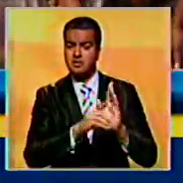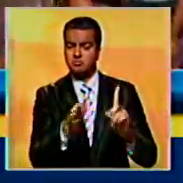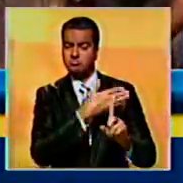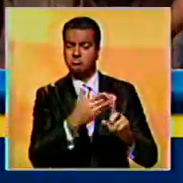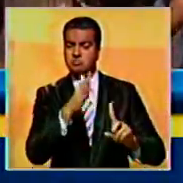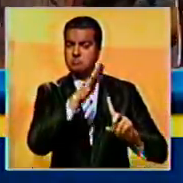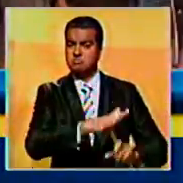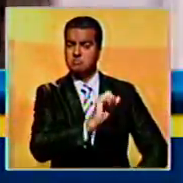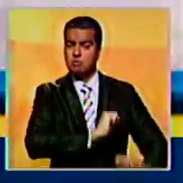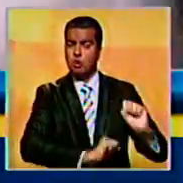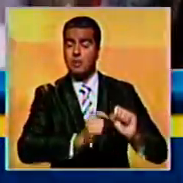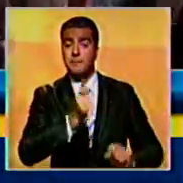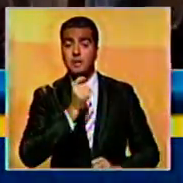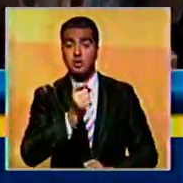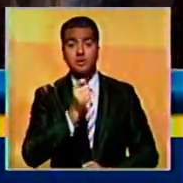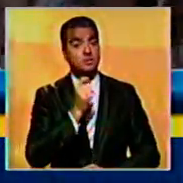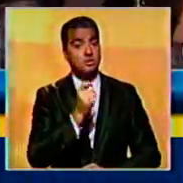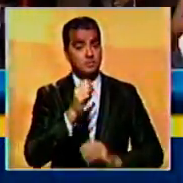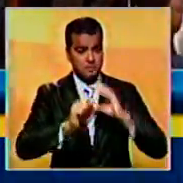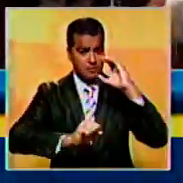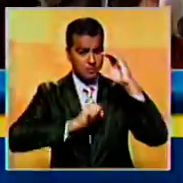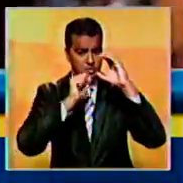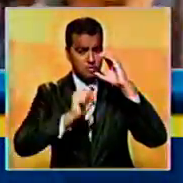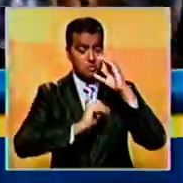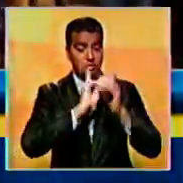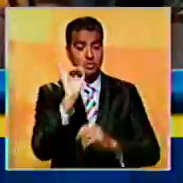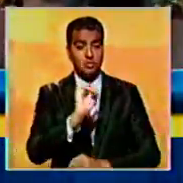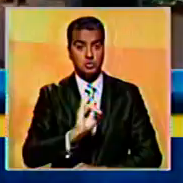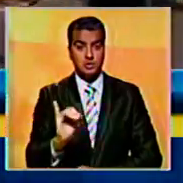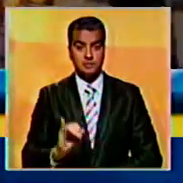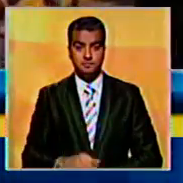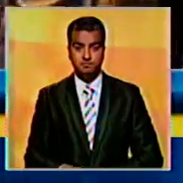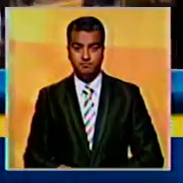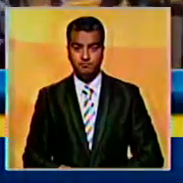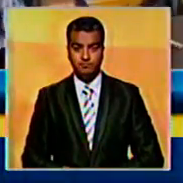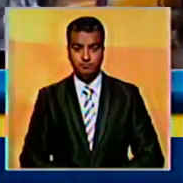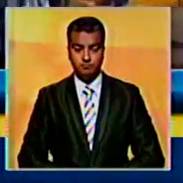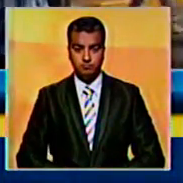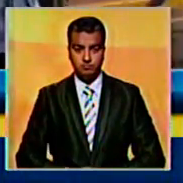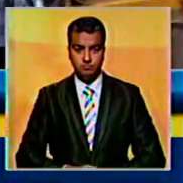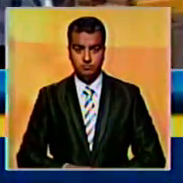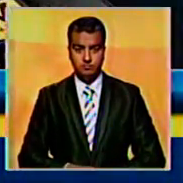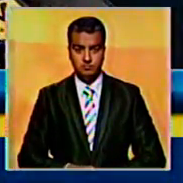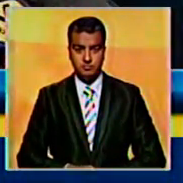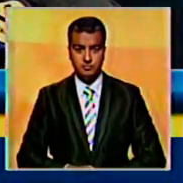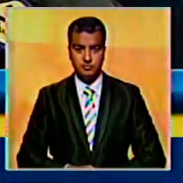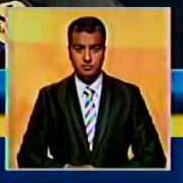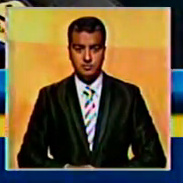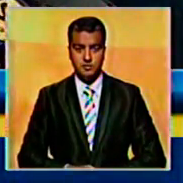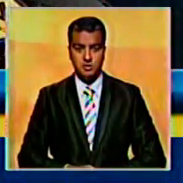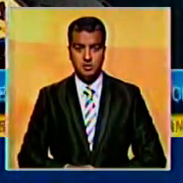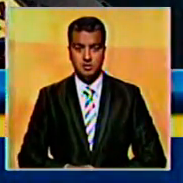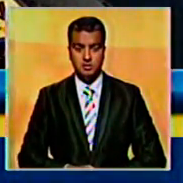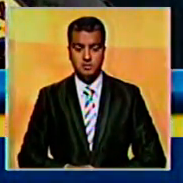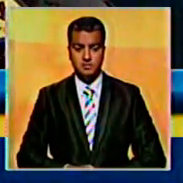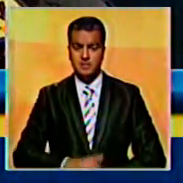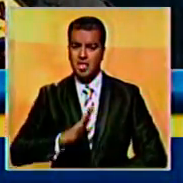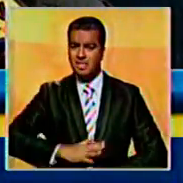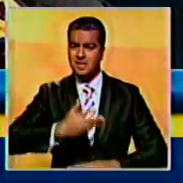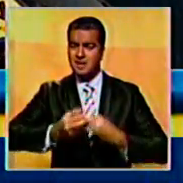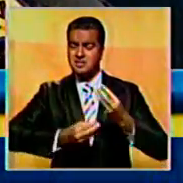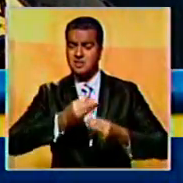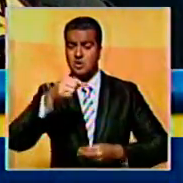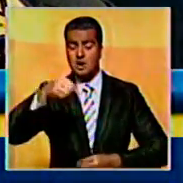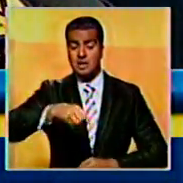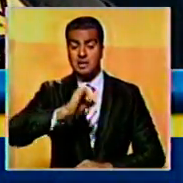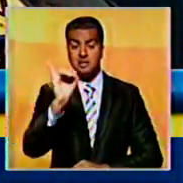contra periodistas y reporteros gráficos en zulia se están realizando aquí en